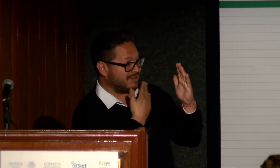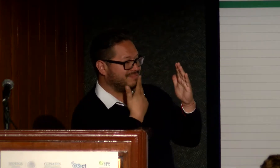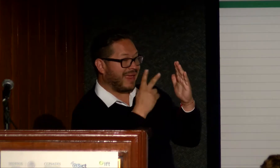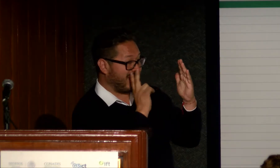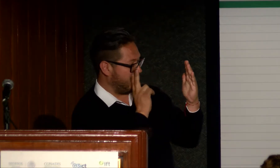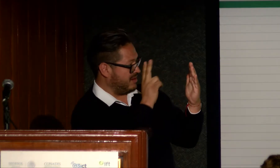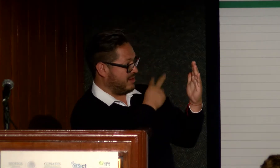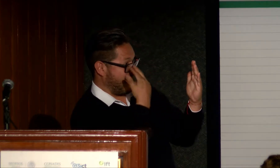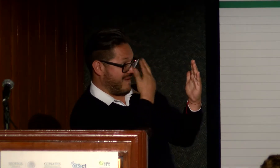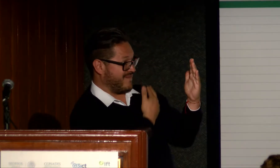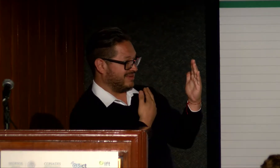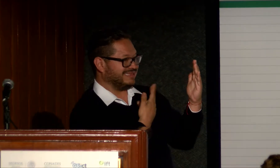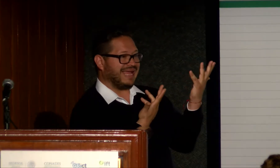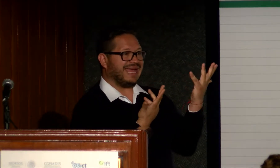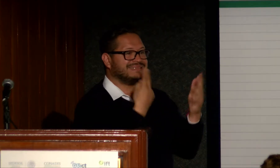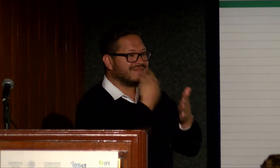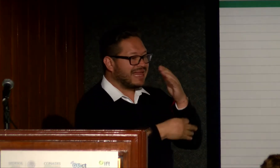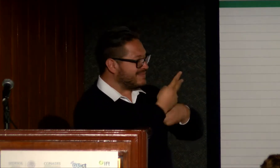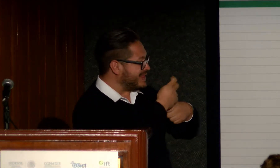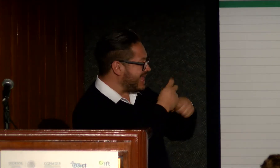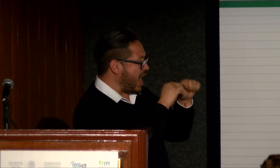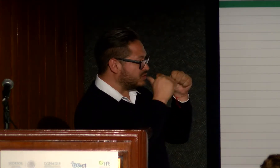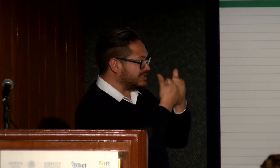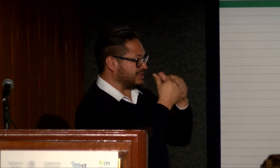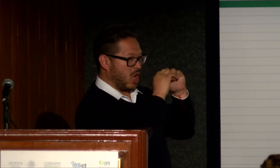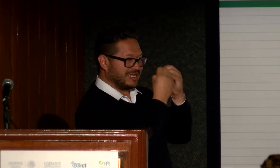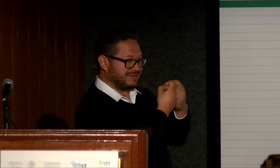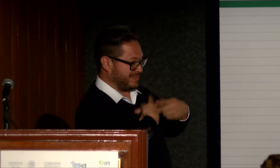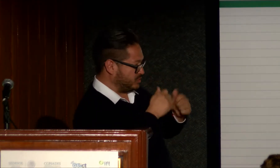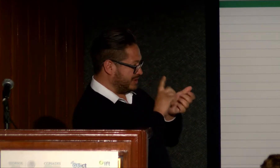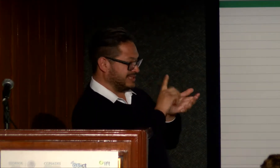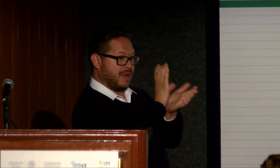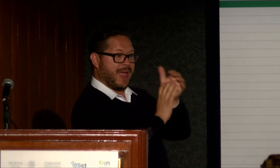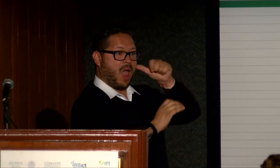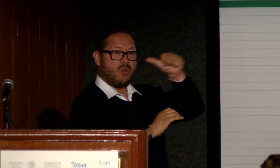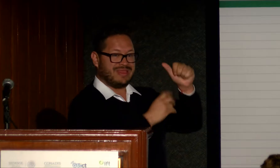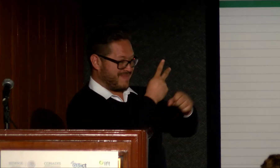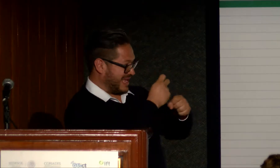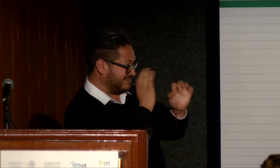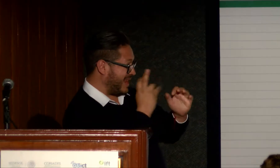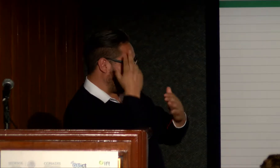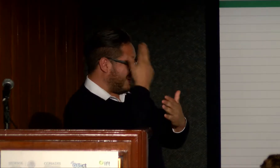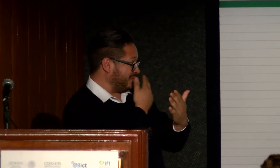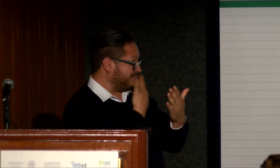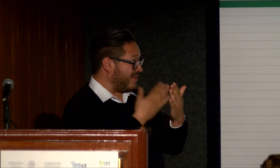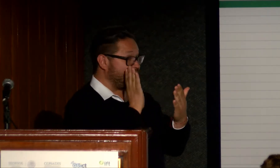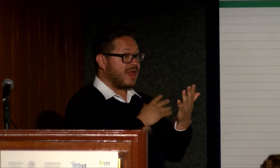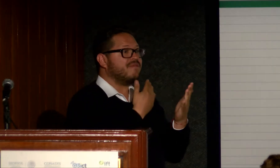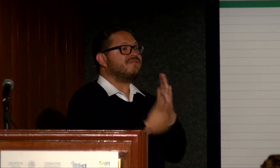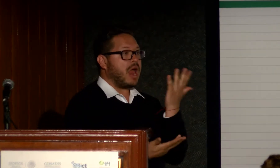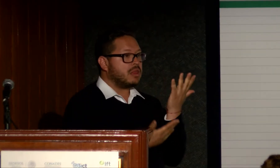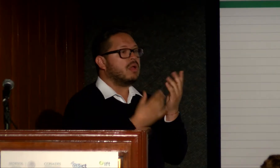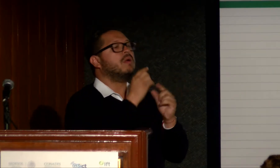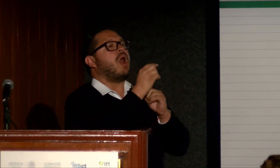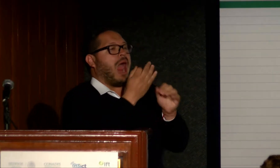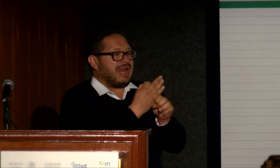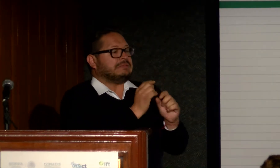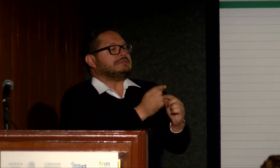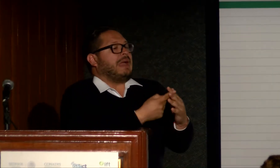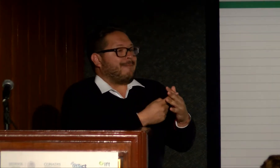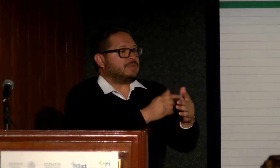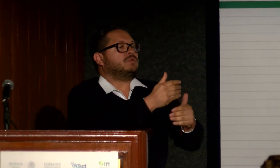permisos, etcétera. Entonces vemos los avances y hace falta invitar a las personas de asociación de personas